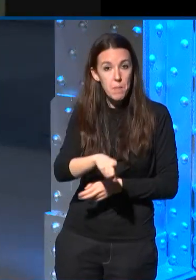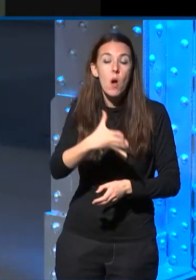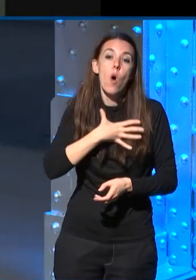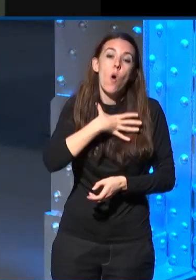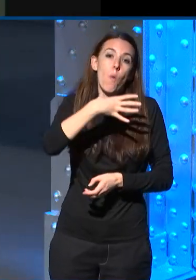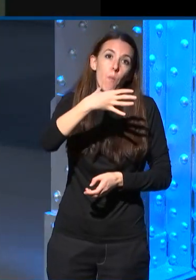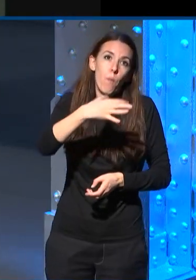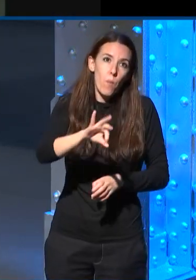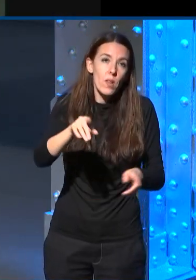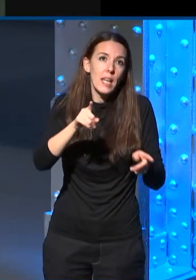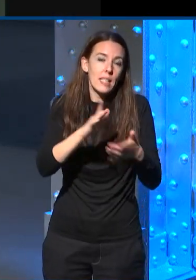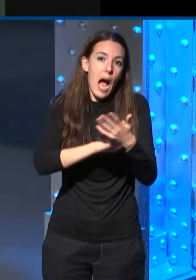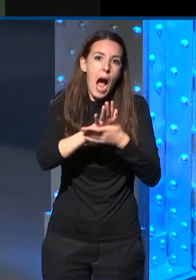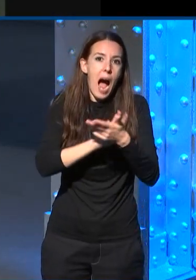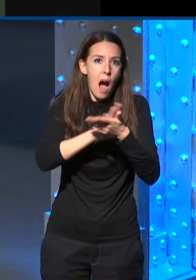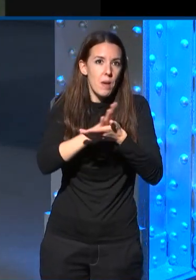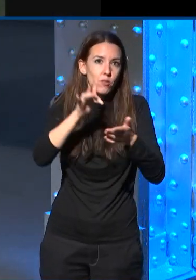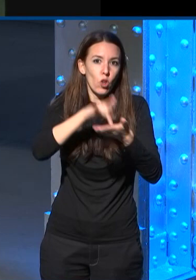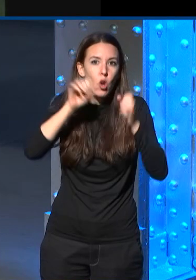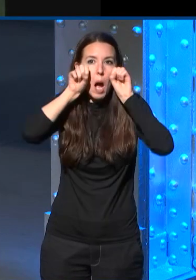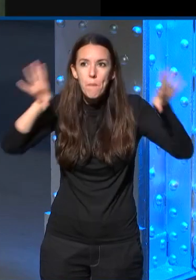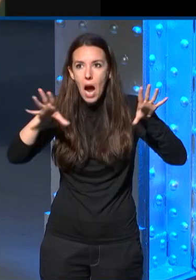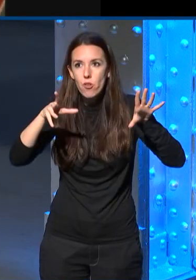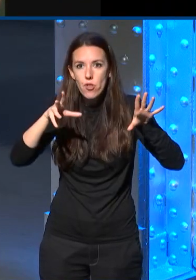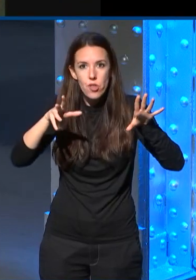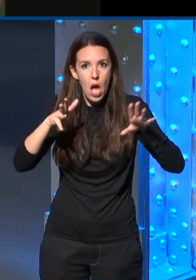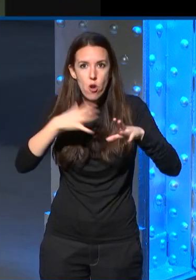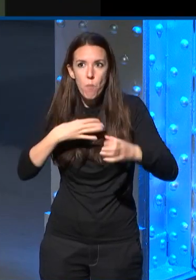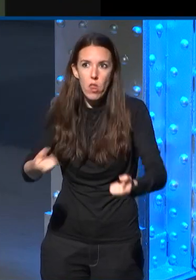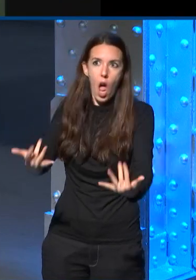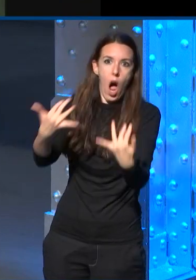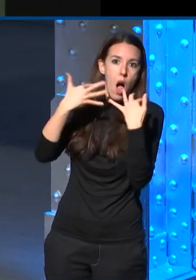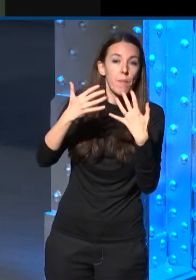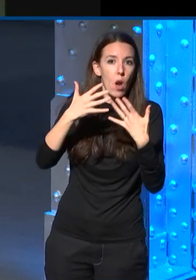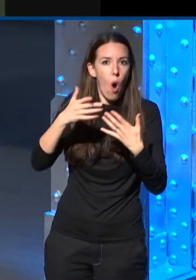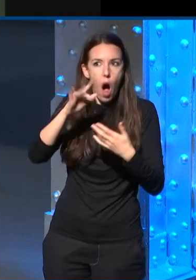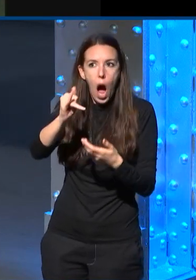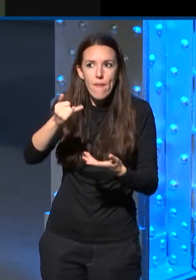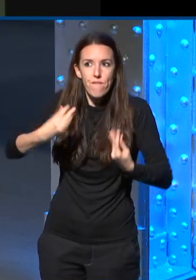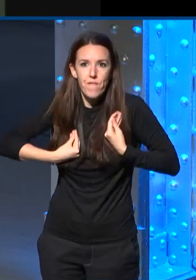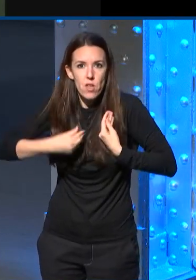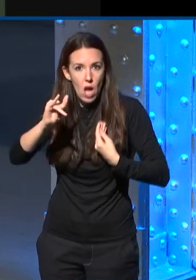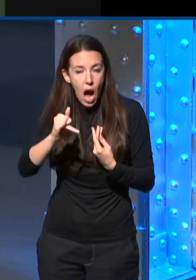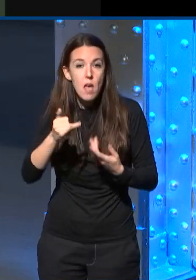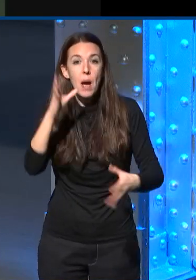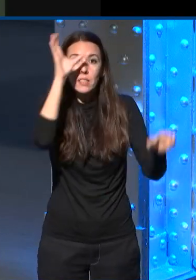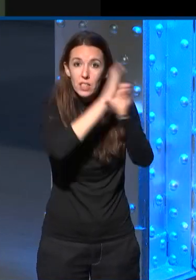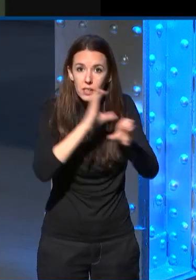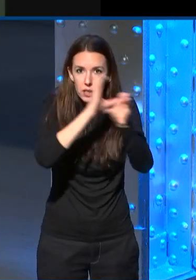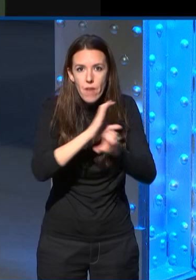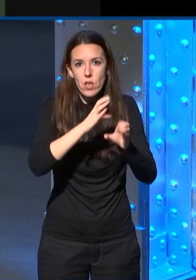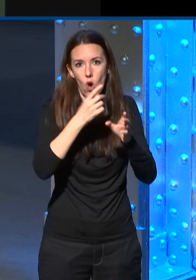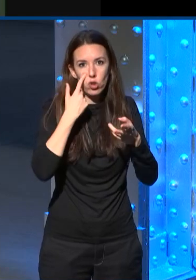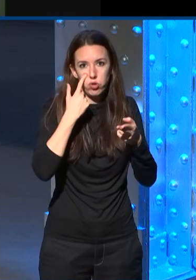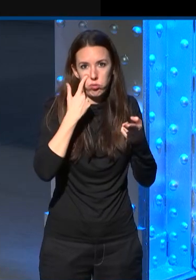ya no tanto hablando de una civilización de marcianos que podían venir a invadirnos, pero desde luego había vida en Marte. Y entrevistas a ingenieros y científicos de la época pues,